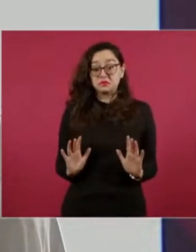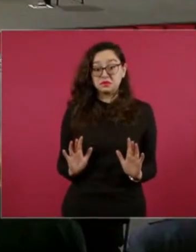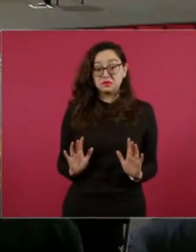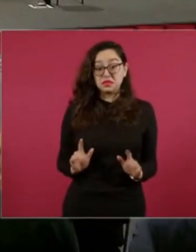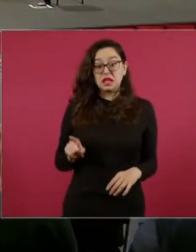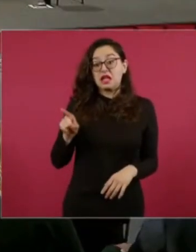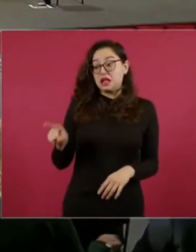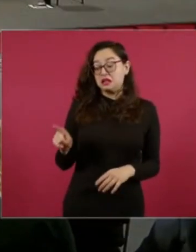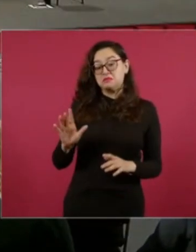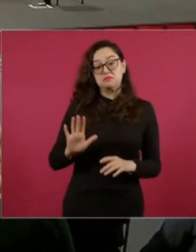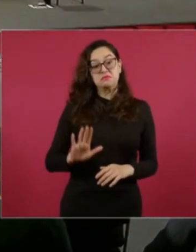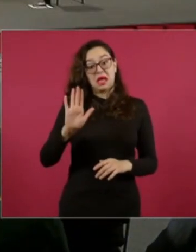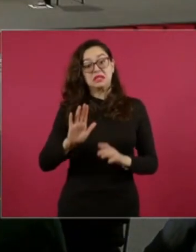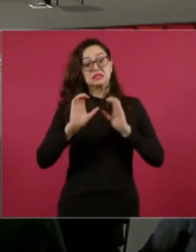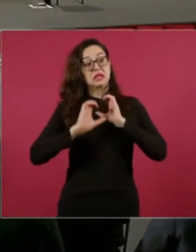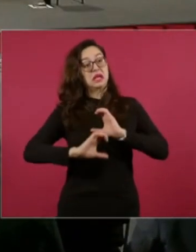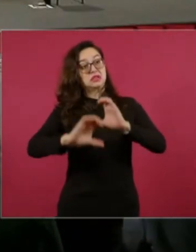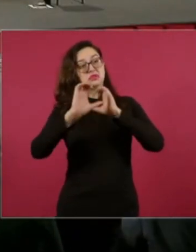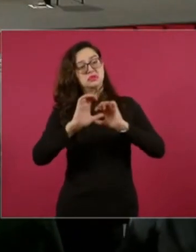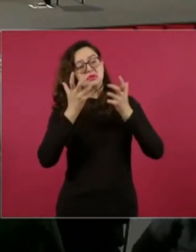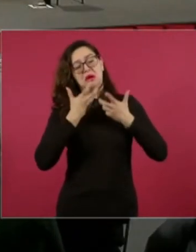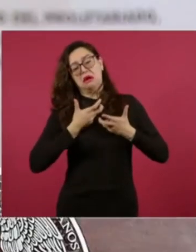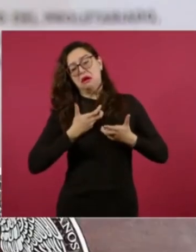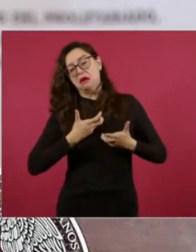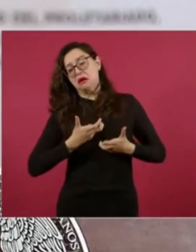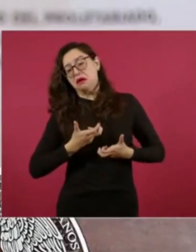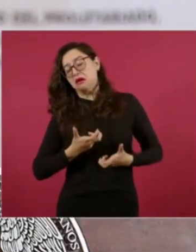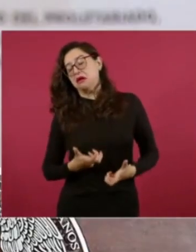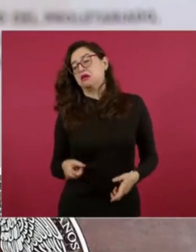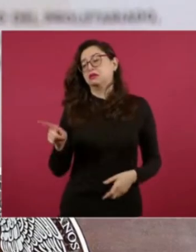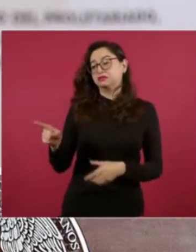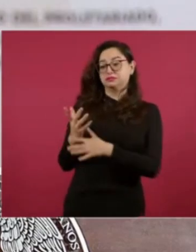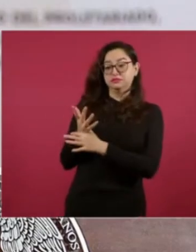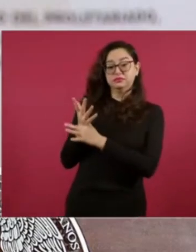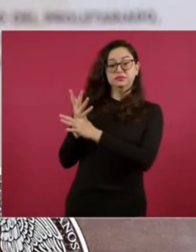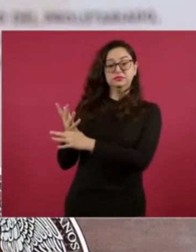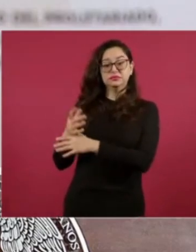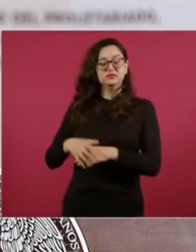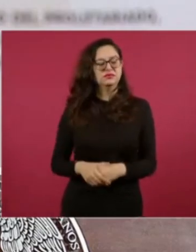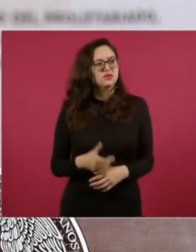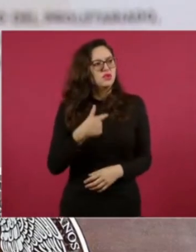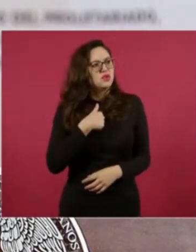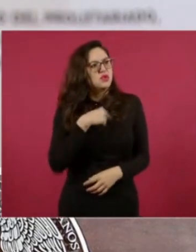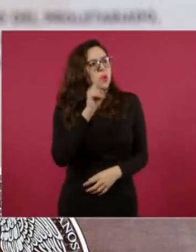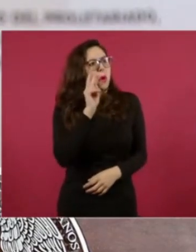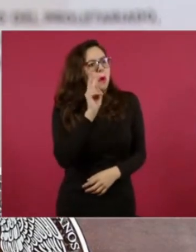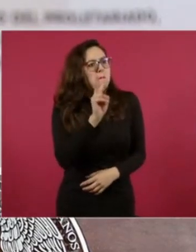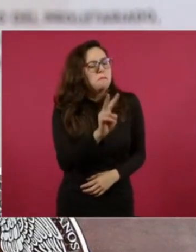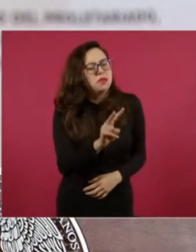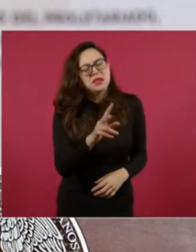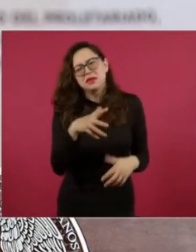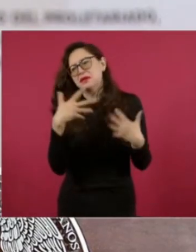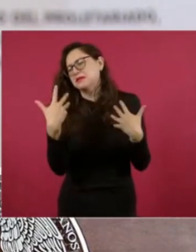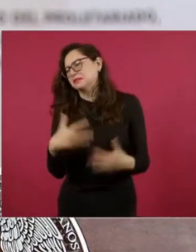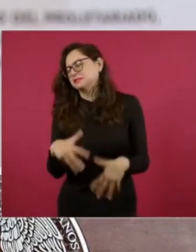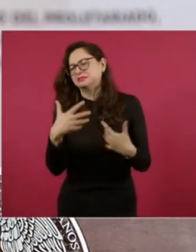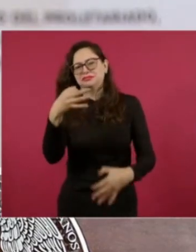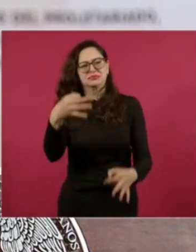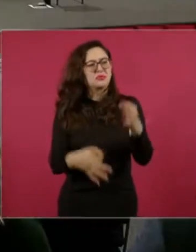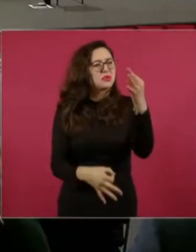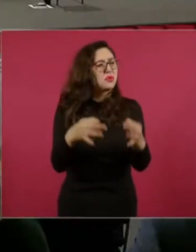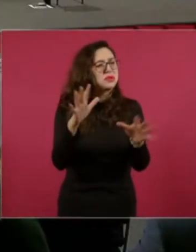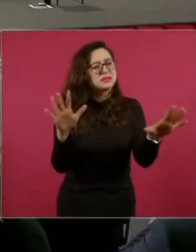canción dramática porque voy a citar a Ernesto Zedillo. Cuando me di cuenta que iba a ser el atropello constitucional que ha significado la aprobación de esta